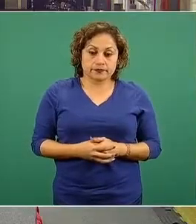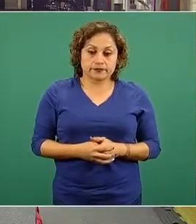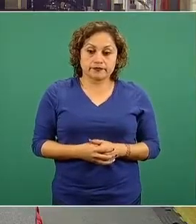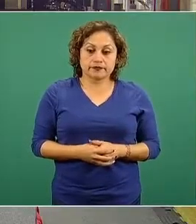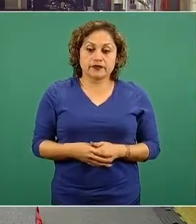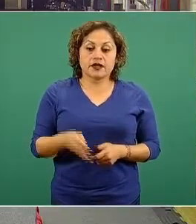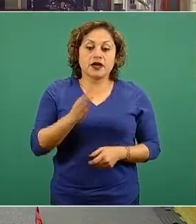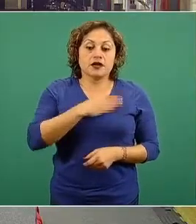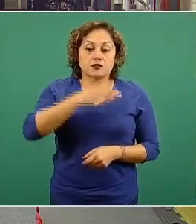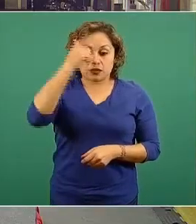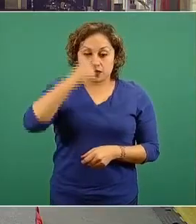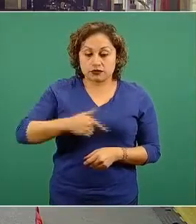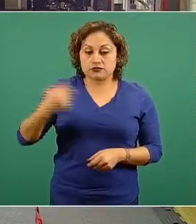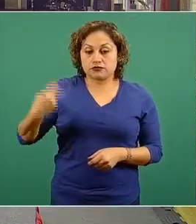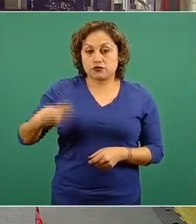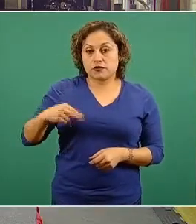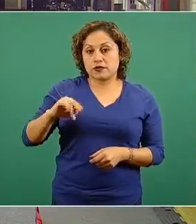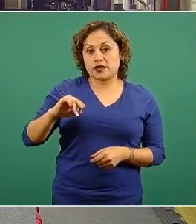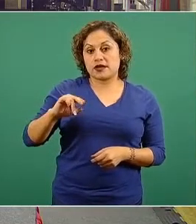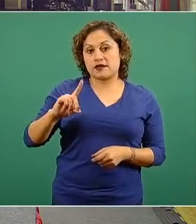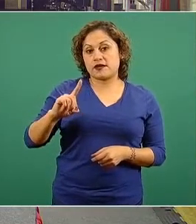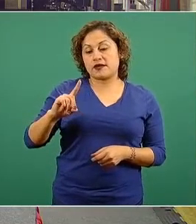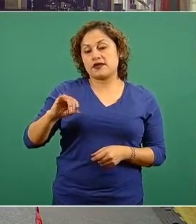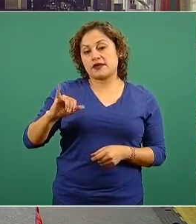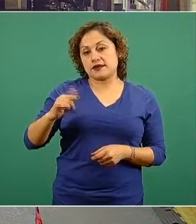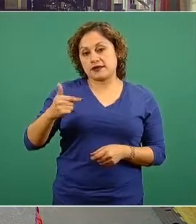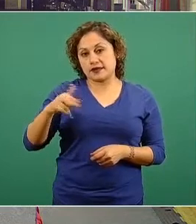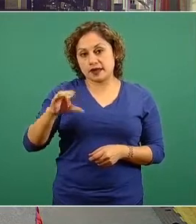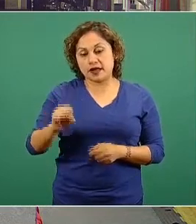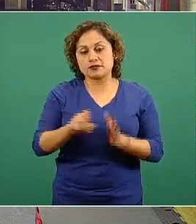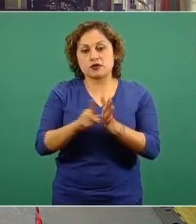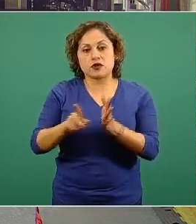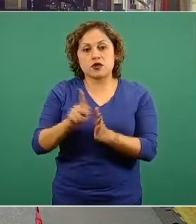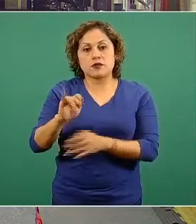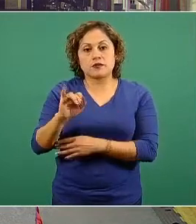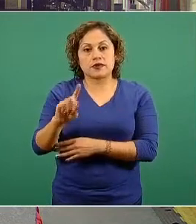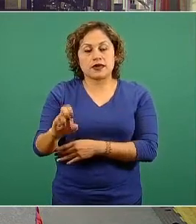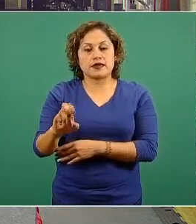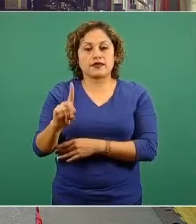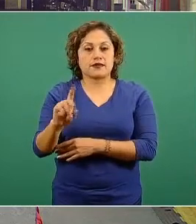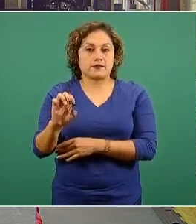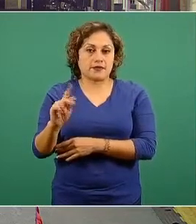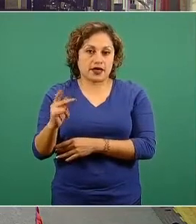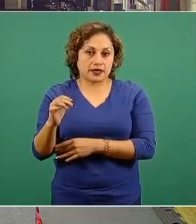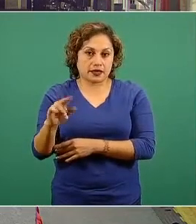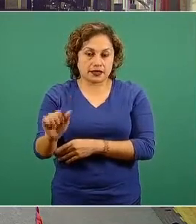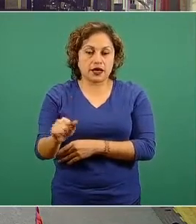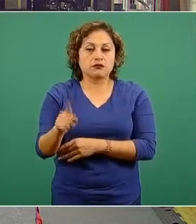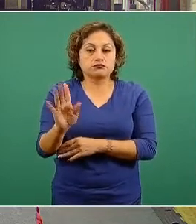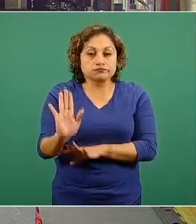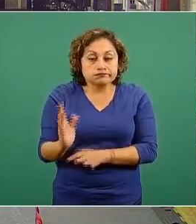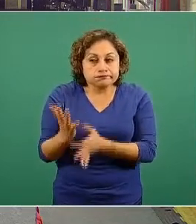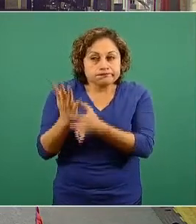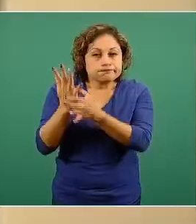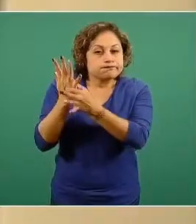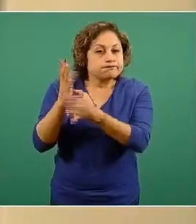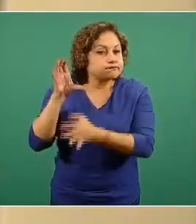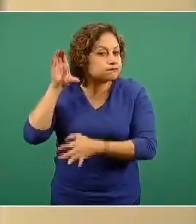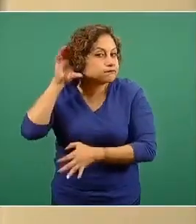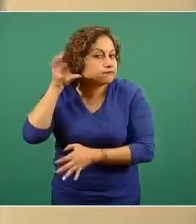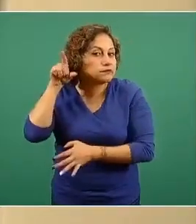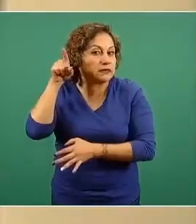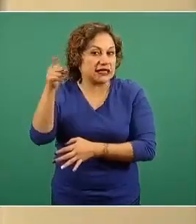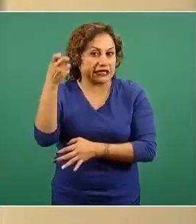Buenas noches, doctor Ignacio de Alba, de Pie de Página. Se ha dicho que esta cepa es mucho más contagiosa. ¿Eso